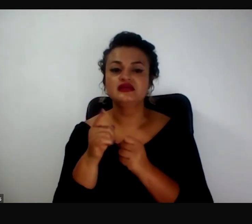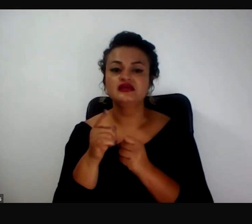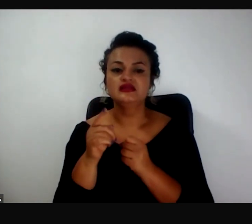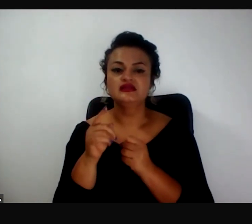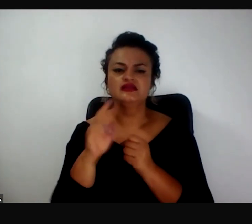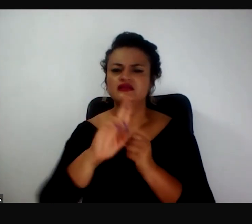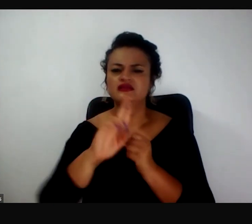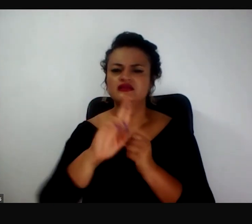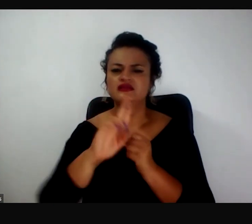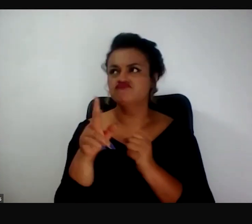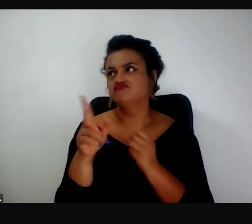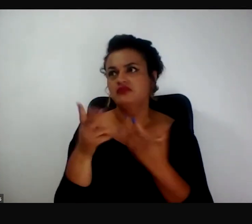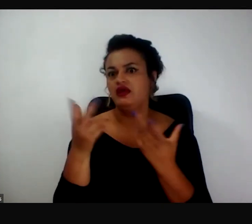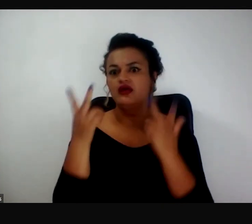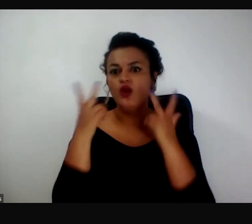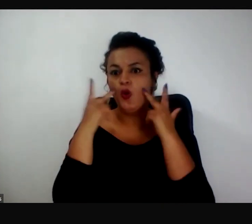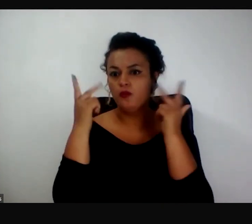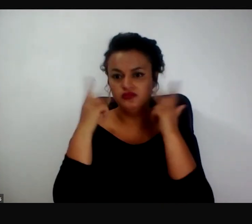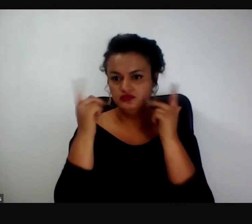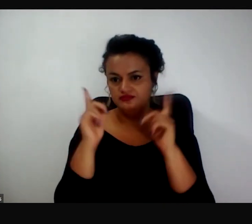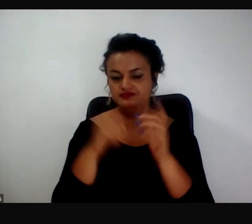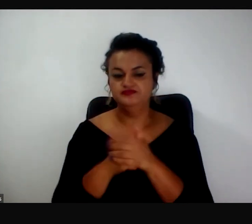longo.